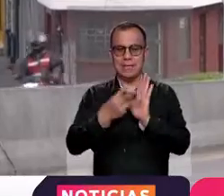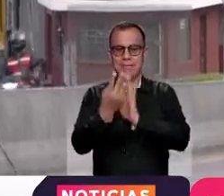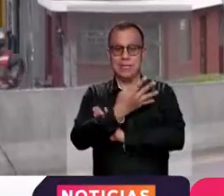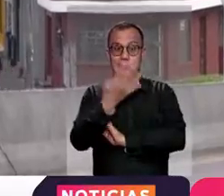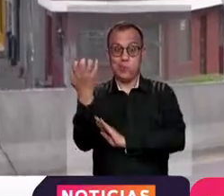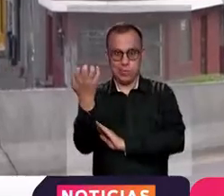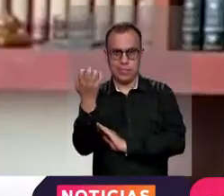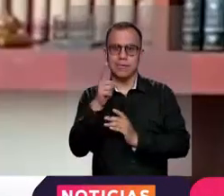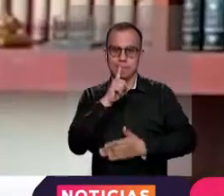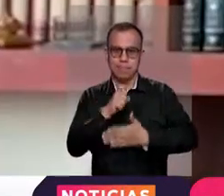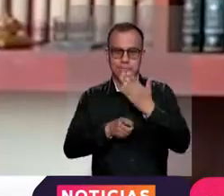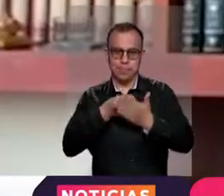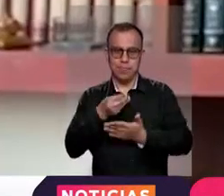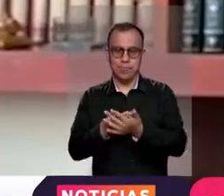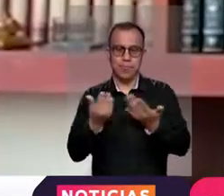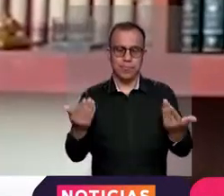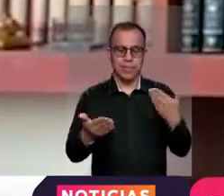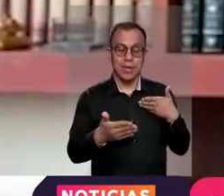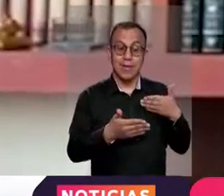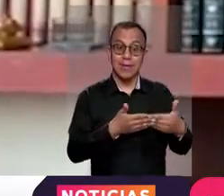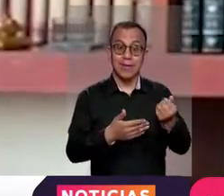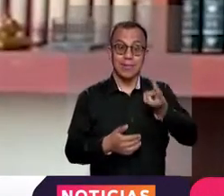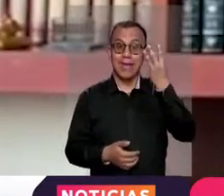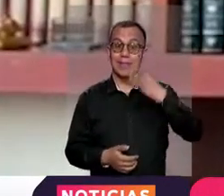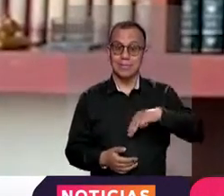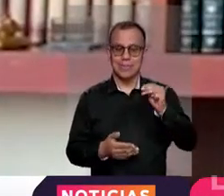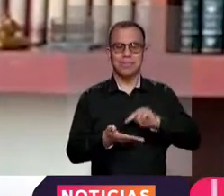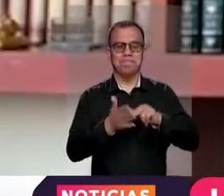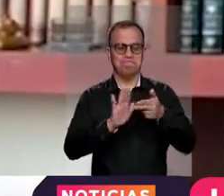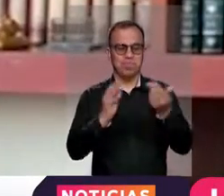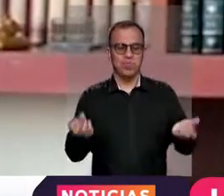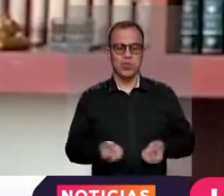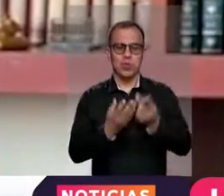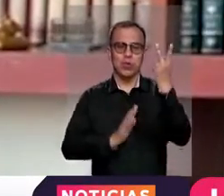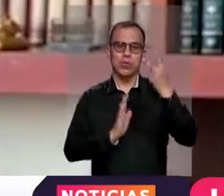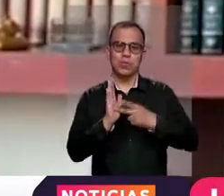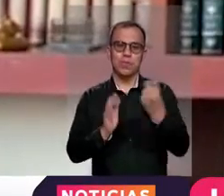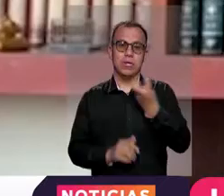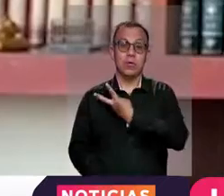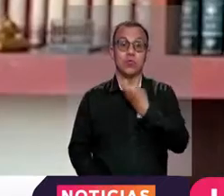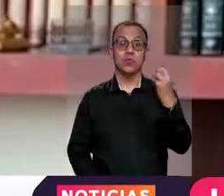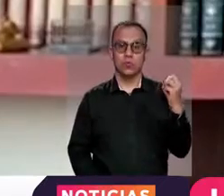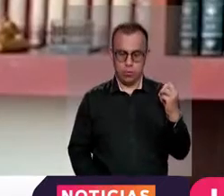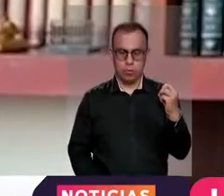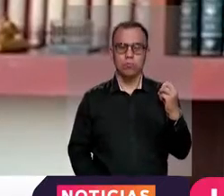sancionadas. A lo largo de estos 3 días se han hecho más de 2.800